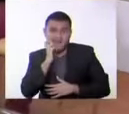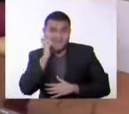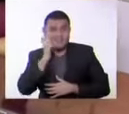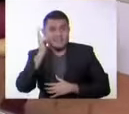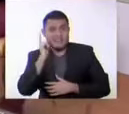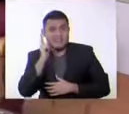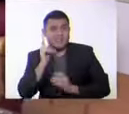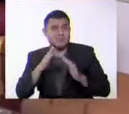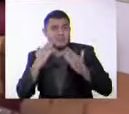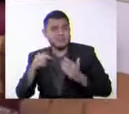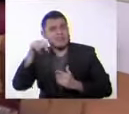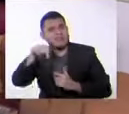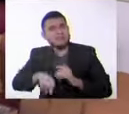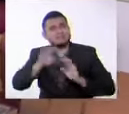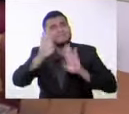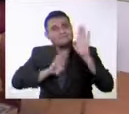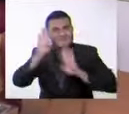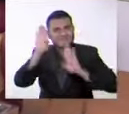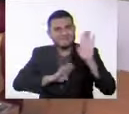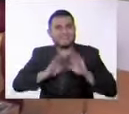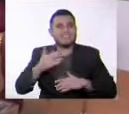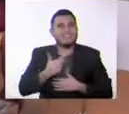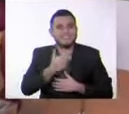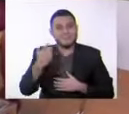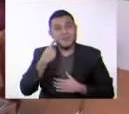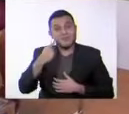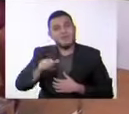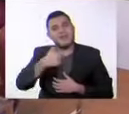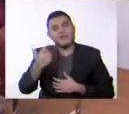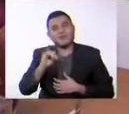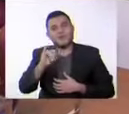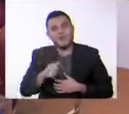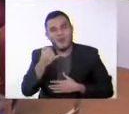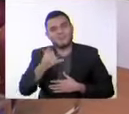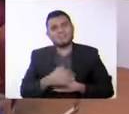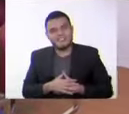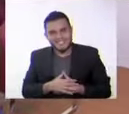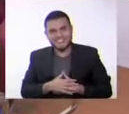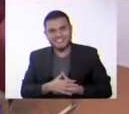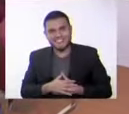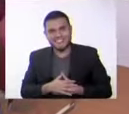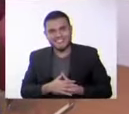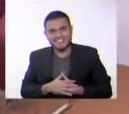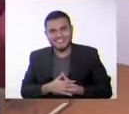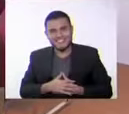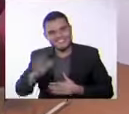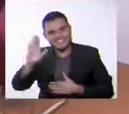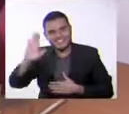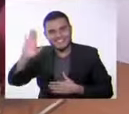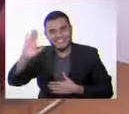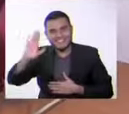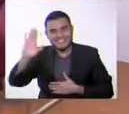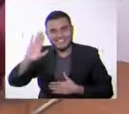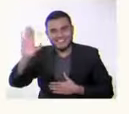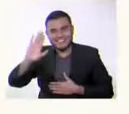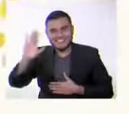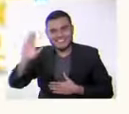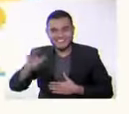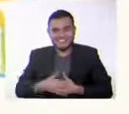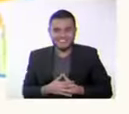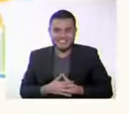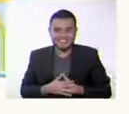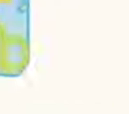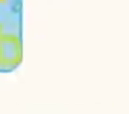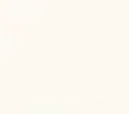haber formado parte de esta clase y nosotros nos vemos el próximo jueves. Hasta luego.